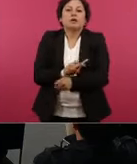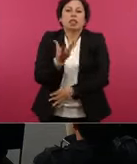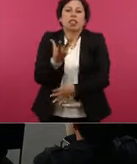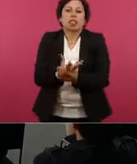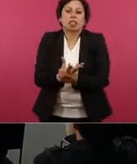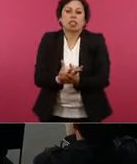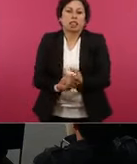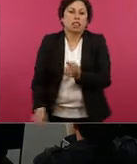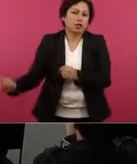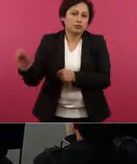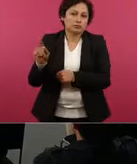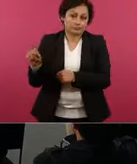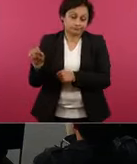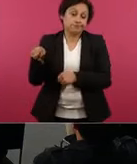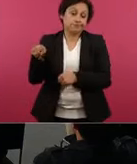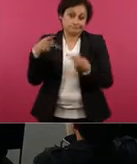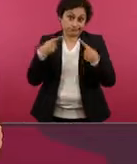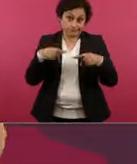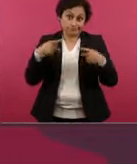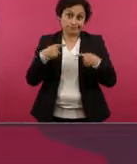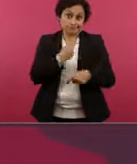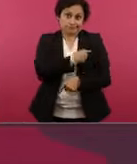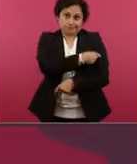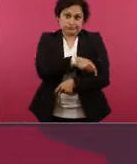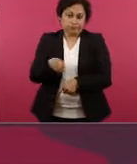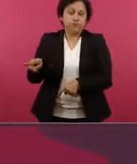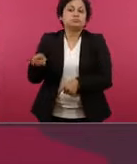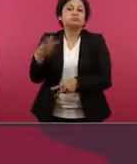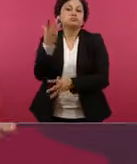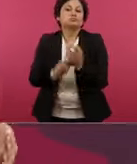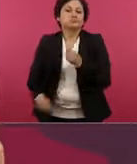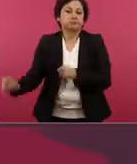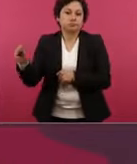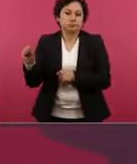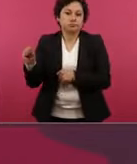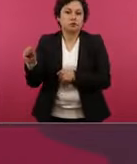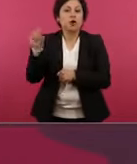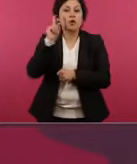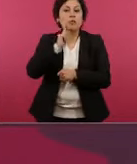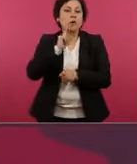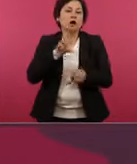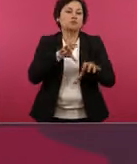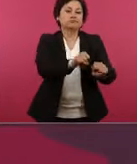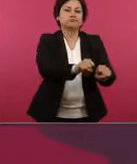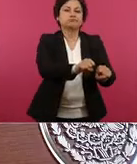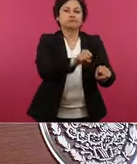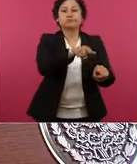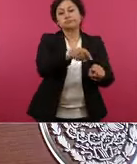el marino, pero la señora sí está en la cárcel.